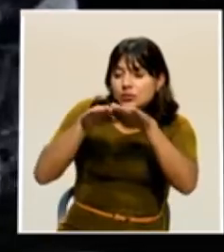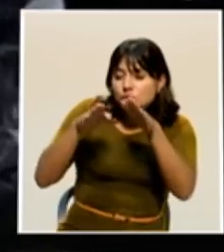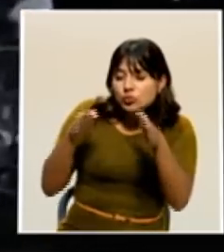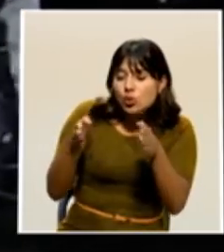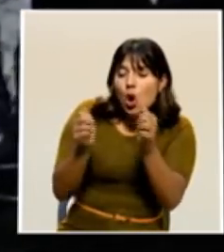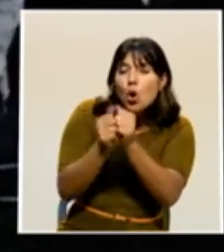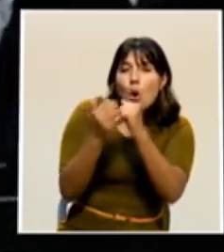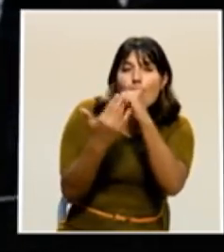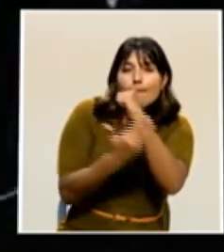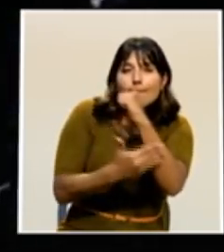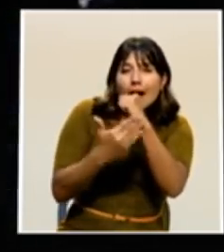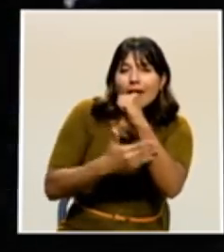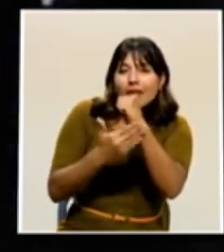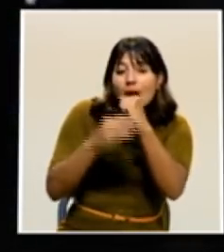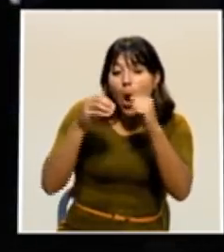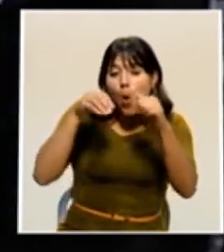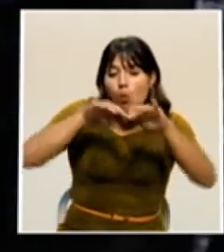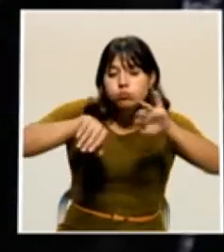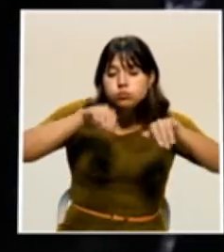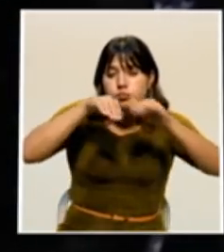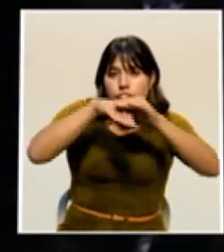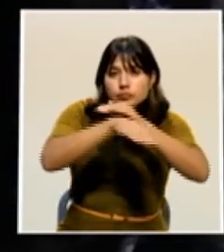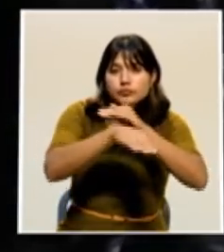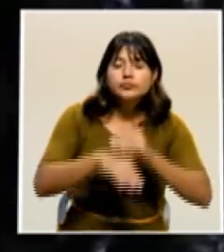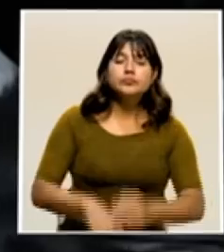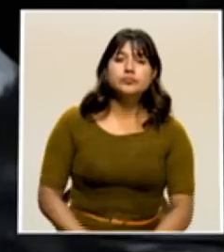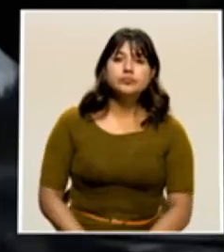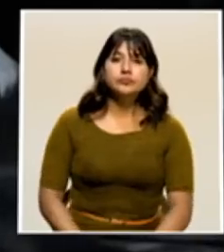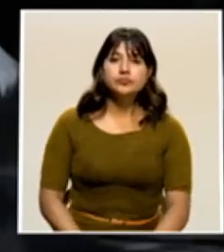en pequeñas cuevas o rocas.